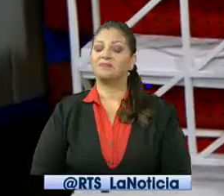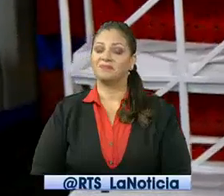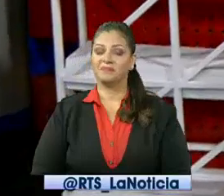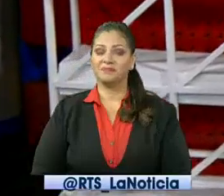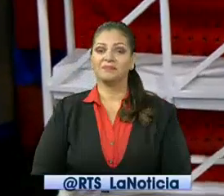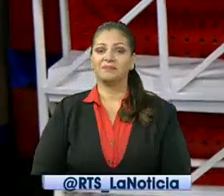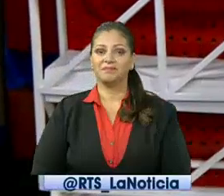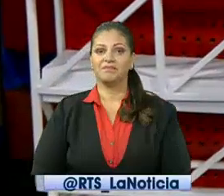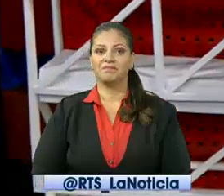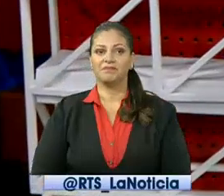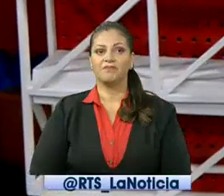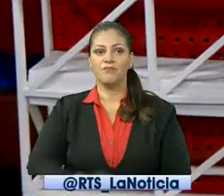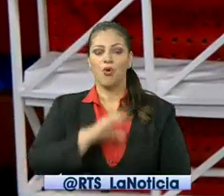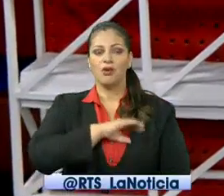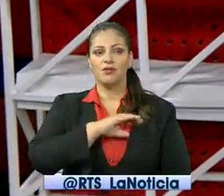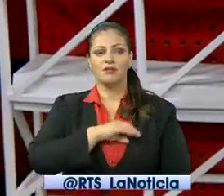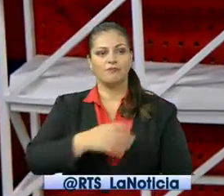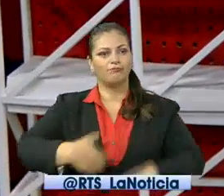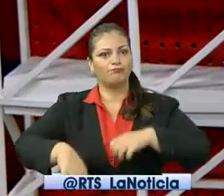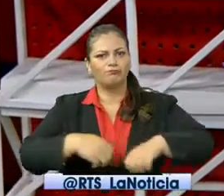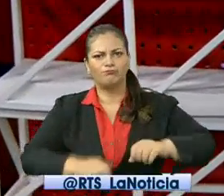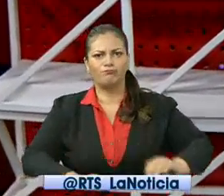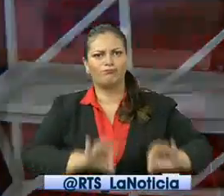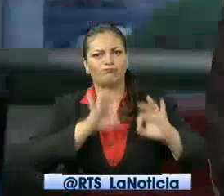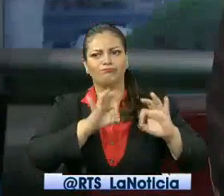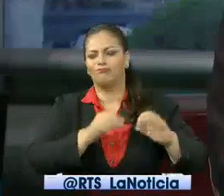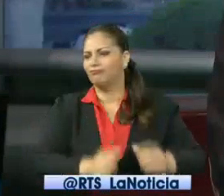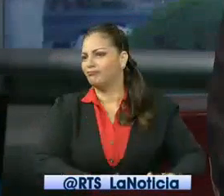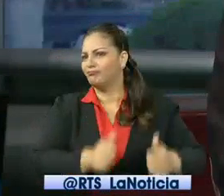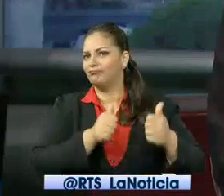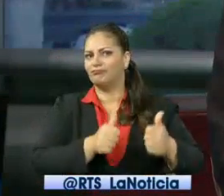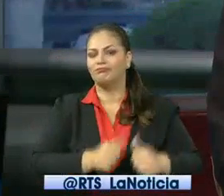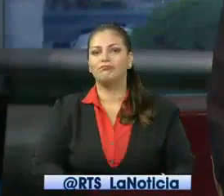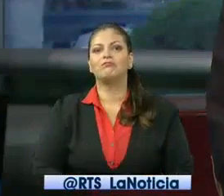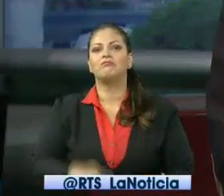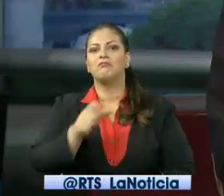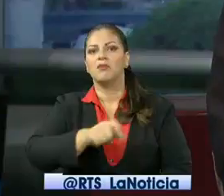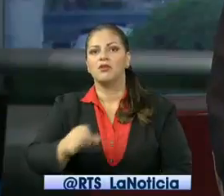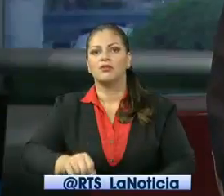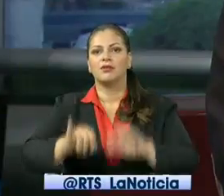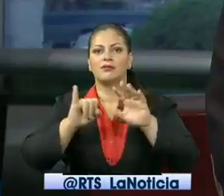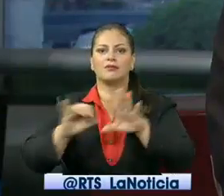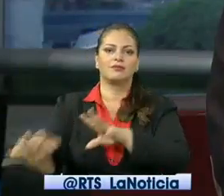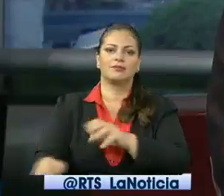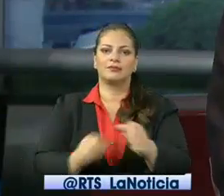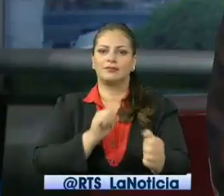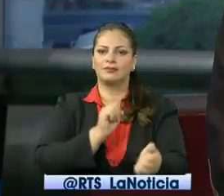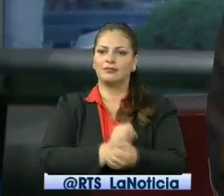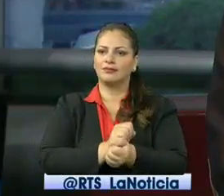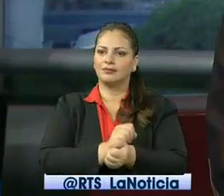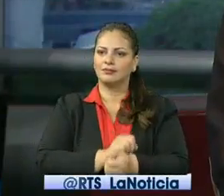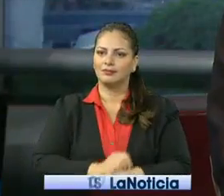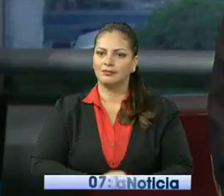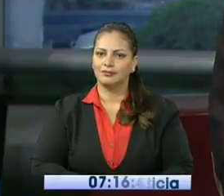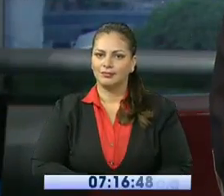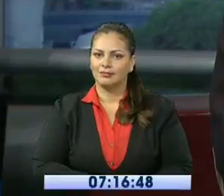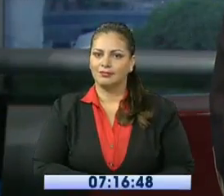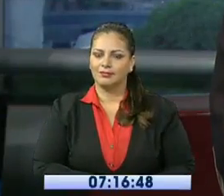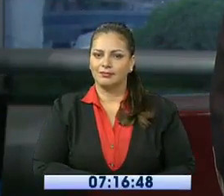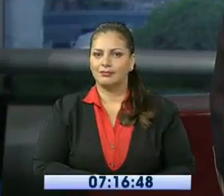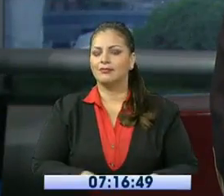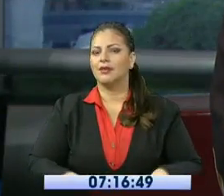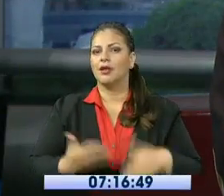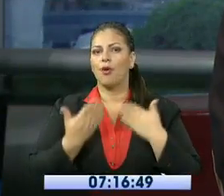Dice al bueno y los seis presuntos delincuentes que fueron detenidos al tratar de atracar a un cambista en pleno centro de Guayaquil